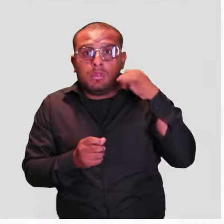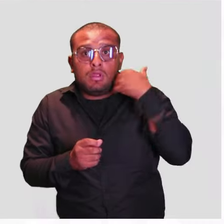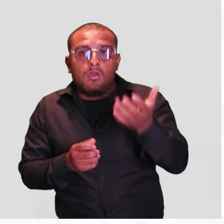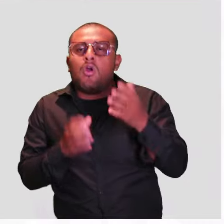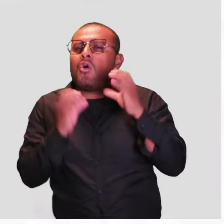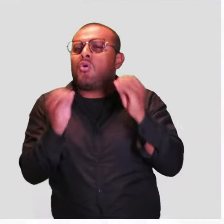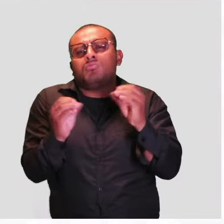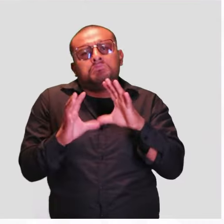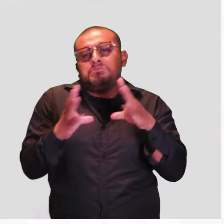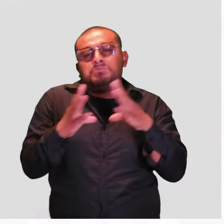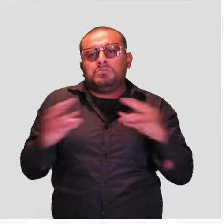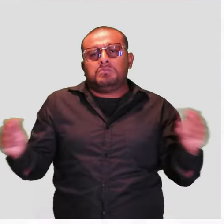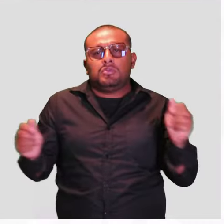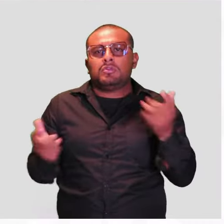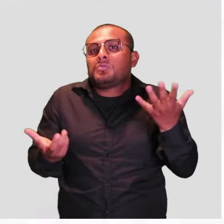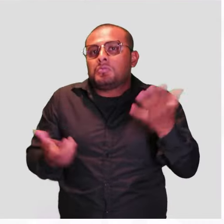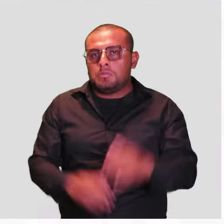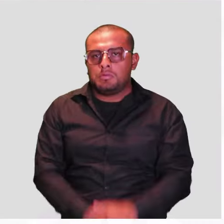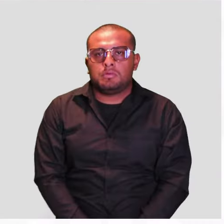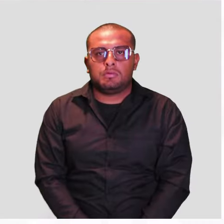este tiempo?